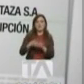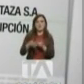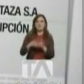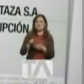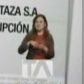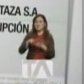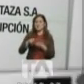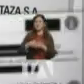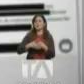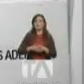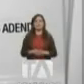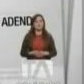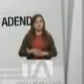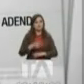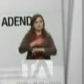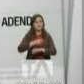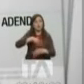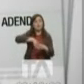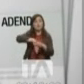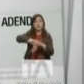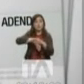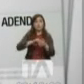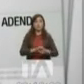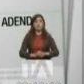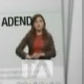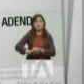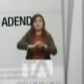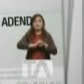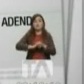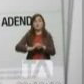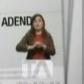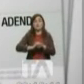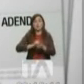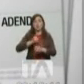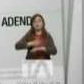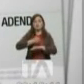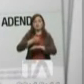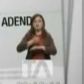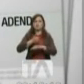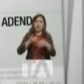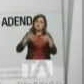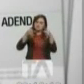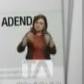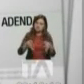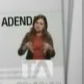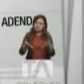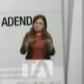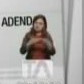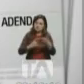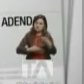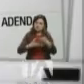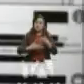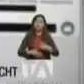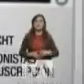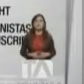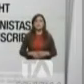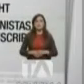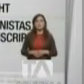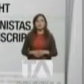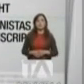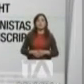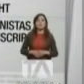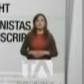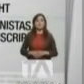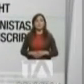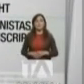adendas. El gerente del Fondo de Solidaridad entonces autorizó la formalización de estos documentos. Se revela que el